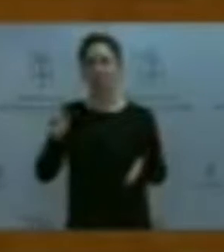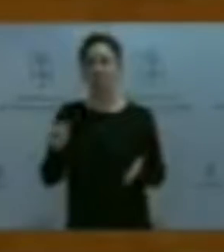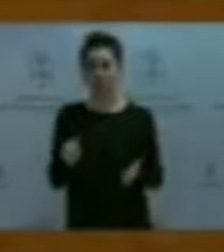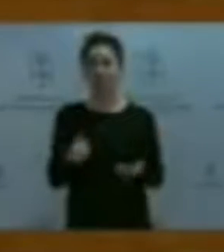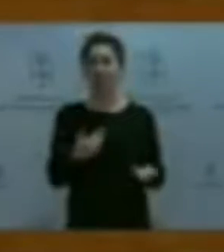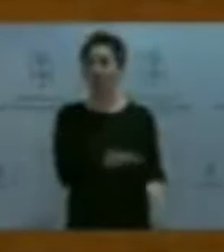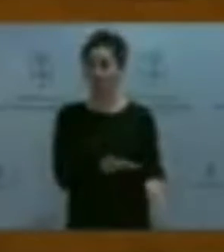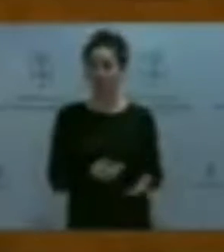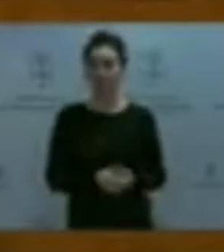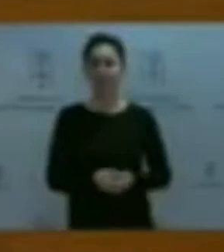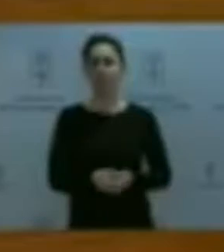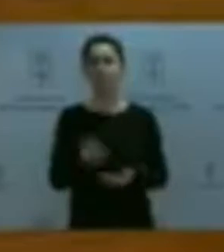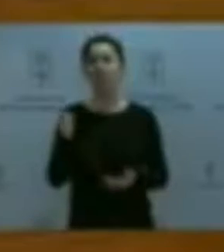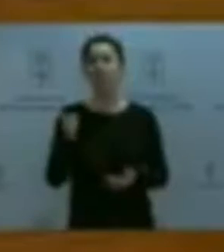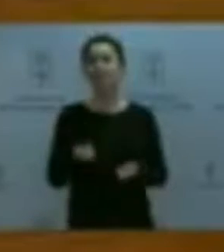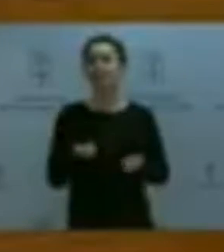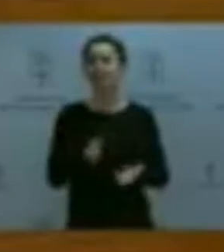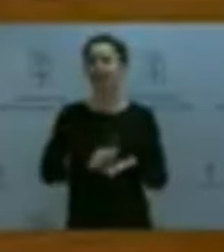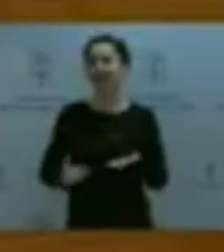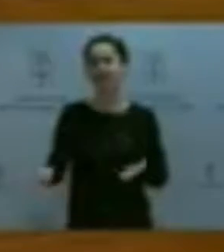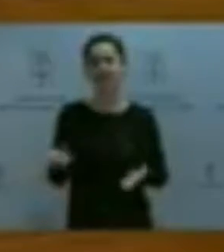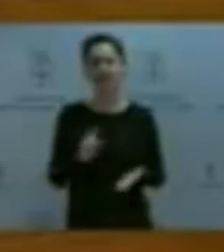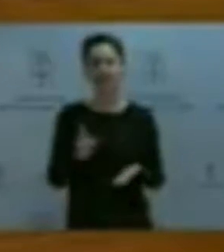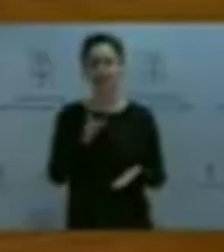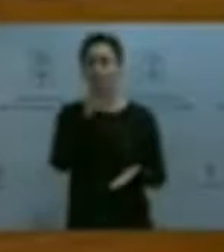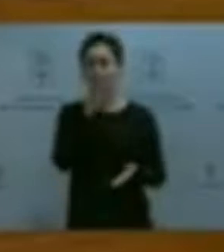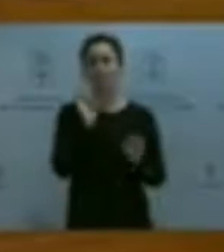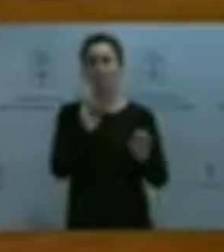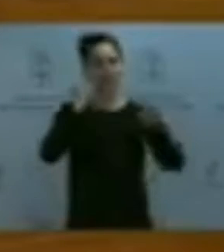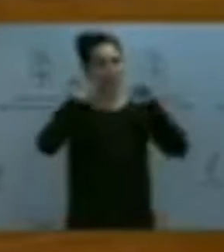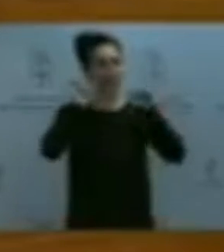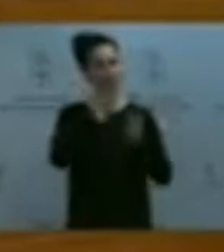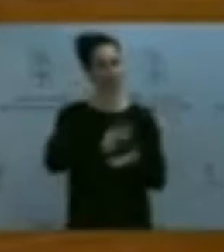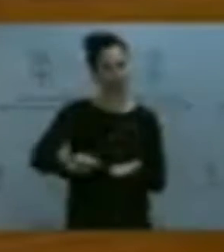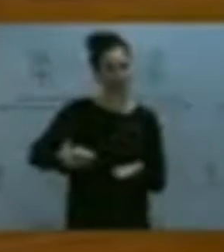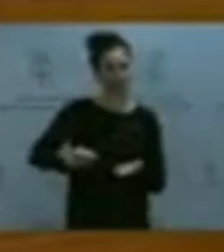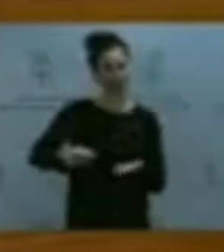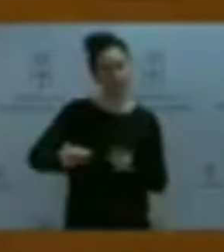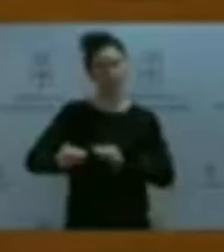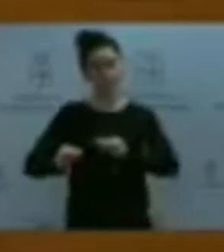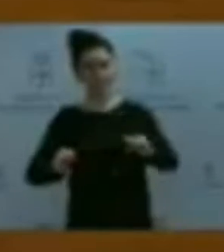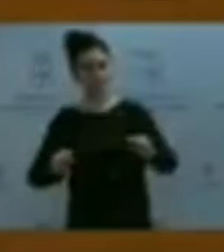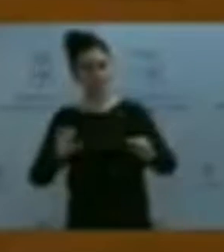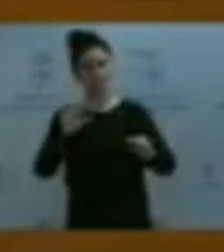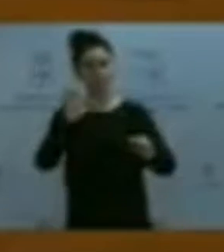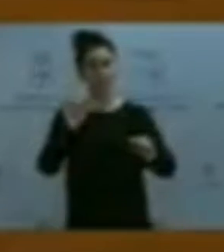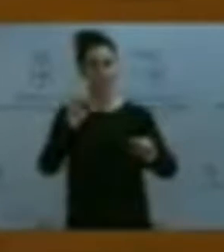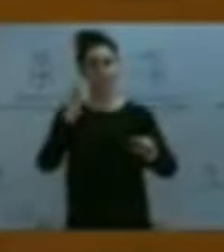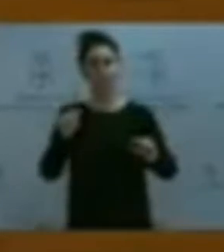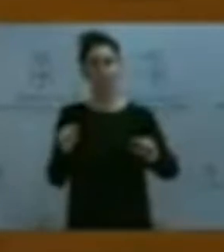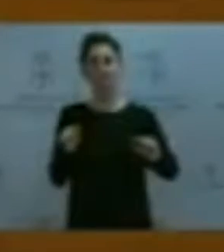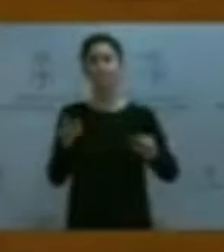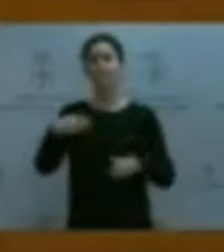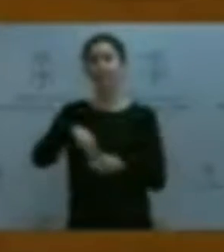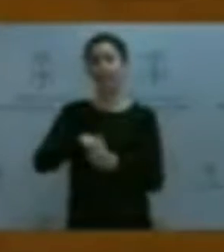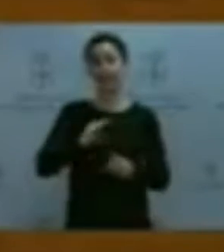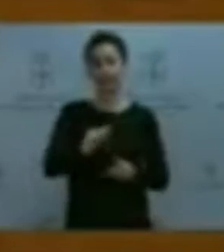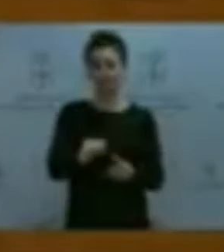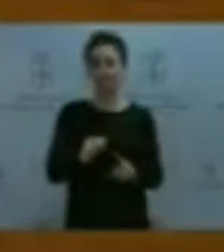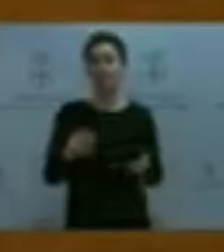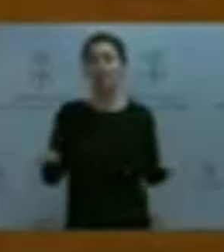porque parte van a educación, parte van al SESPA, parte van a interior, y bueno, y lo que ustedes por ahí intentan